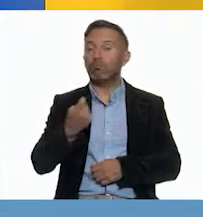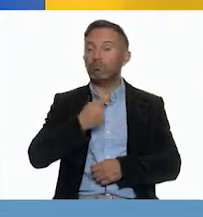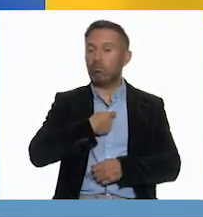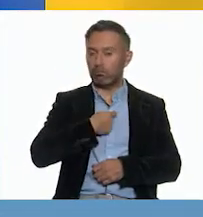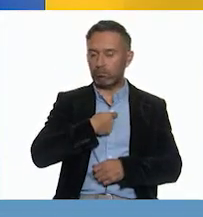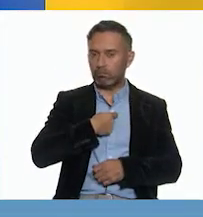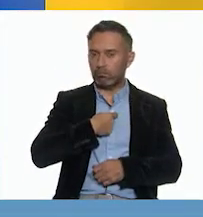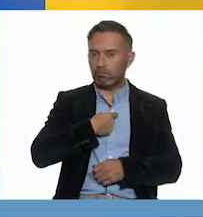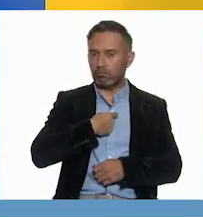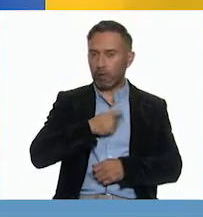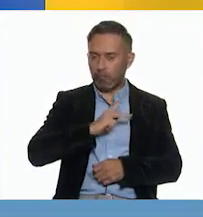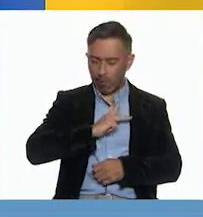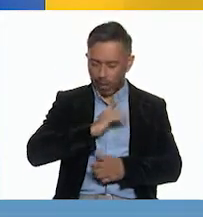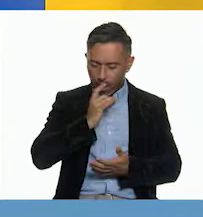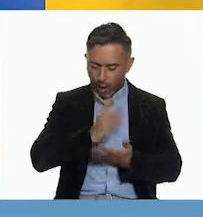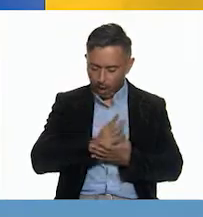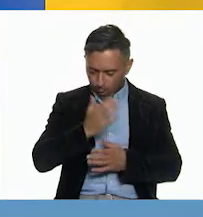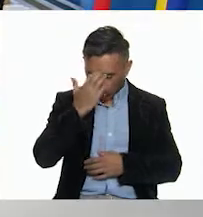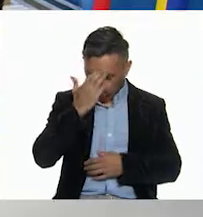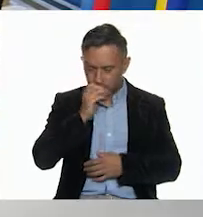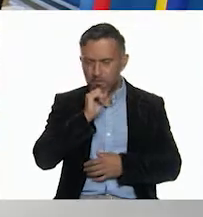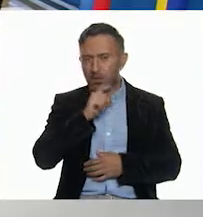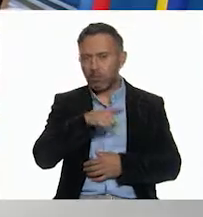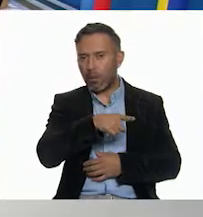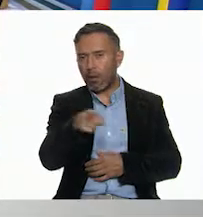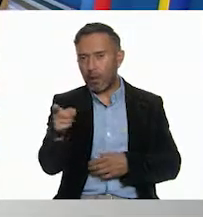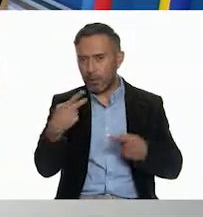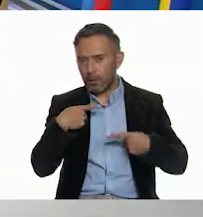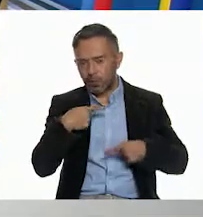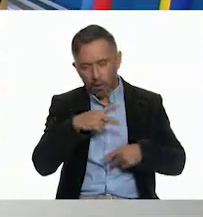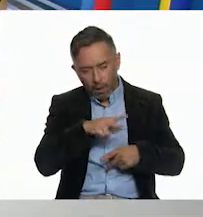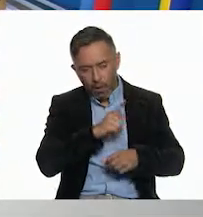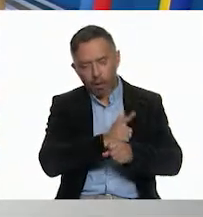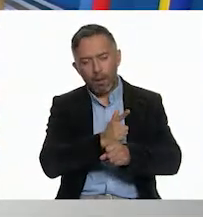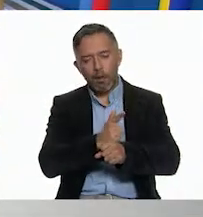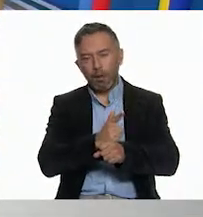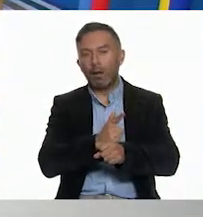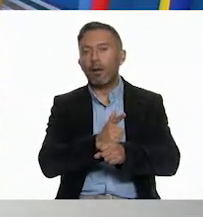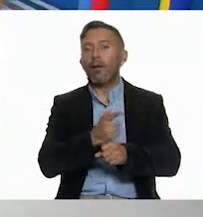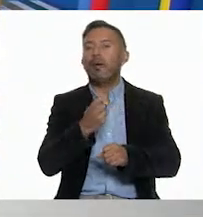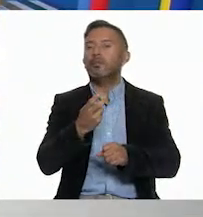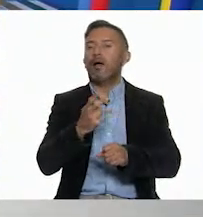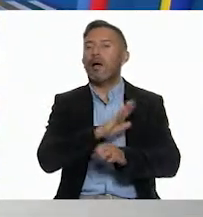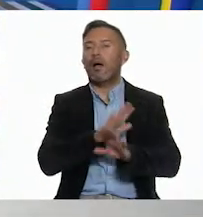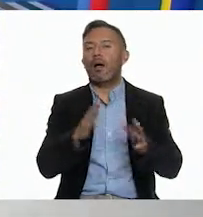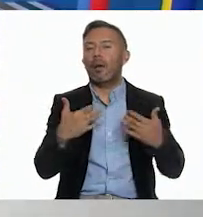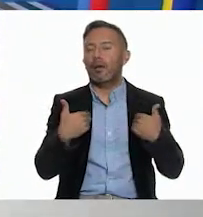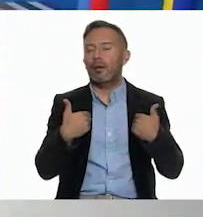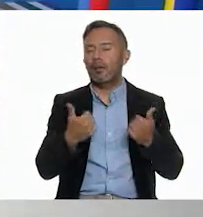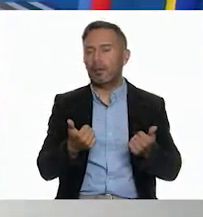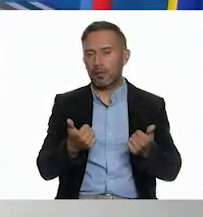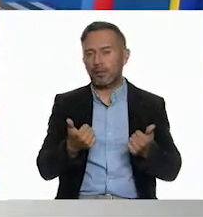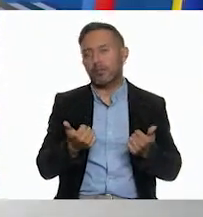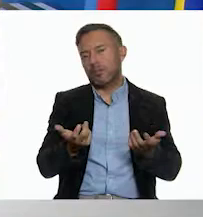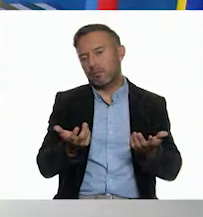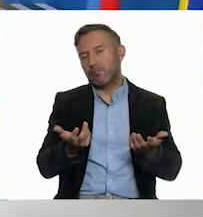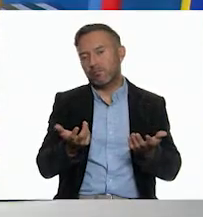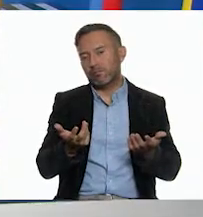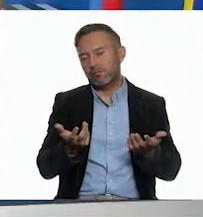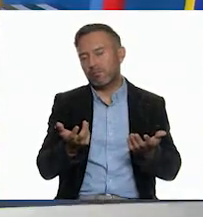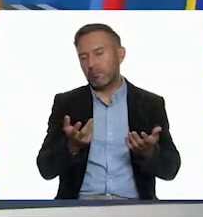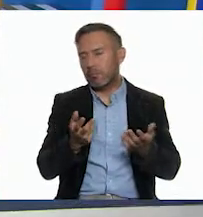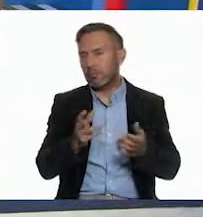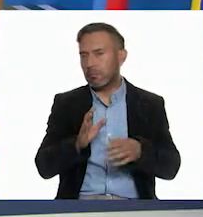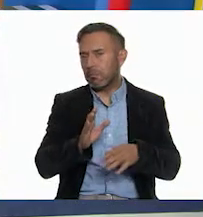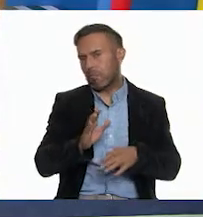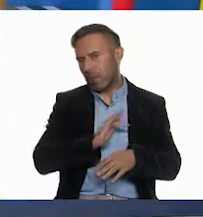también a los demás. Y entonces podemos pues comprender y aceptar de mejor manera la verdad. Pues